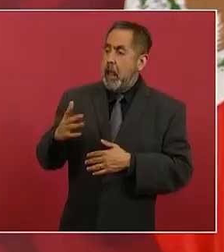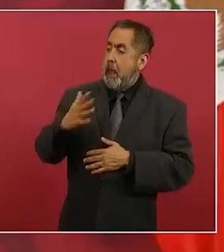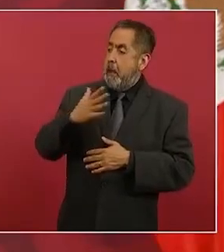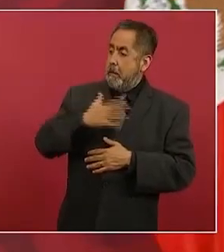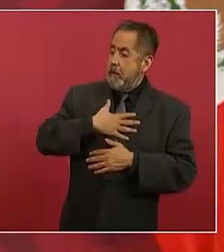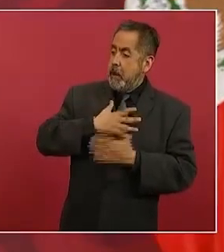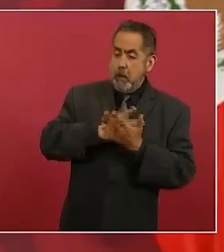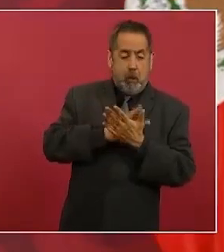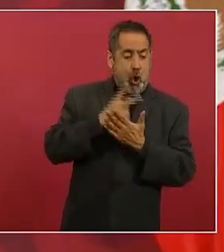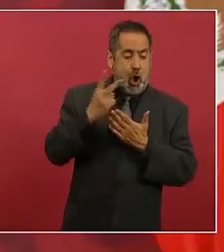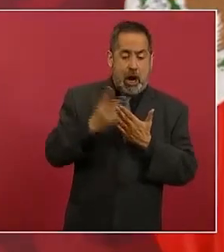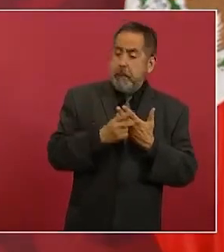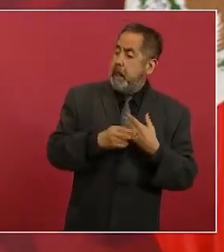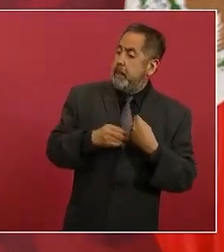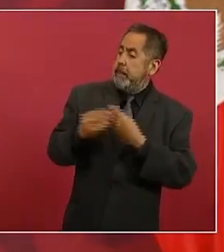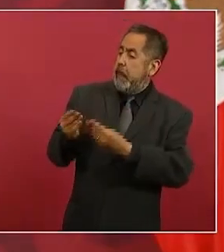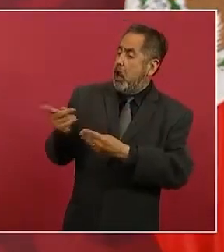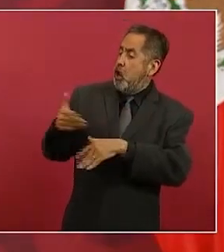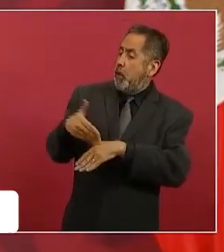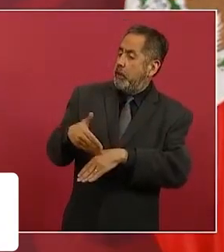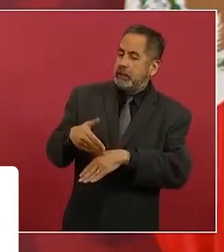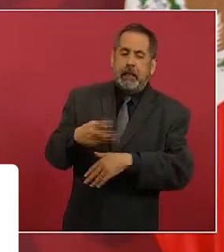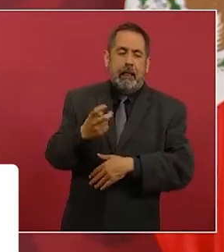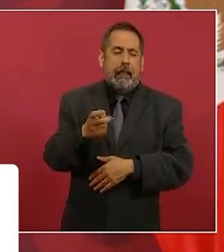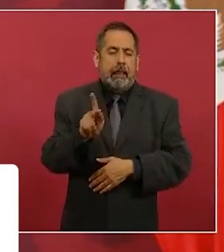nuestro programa